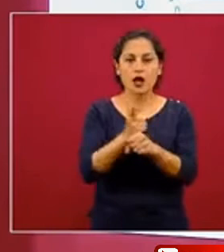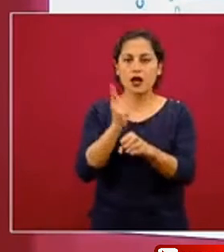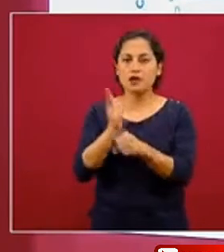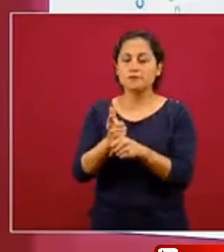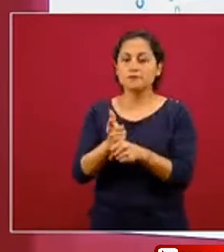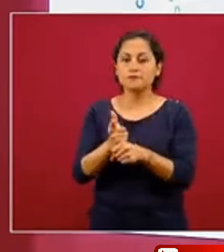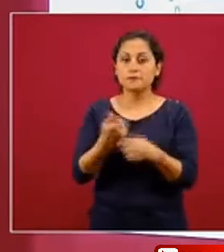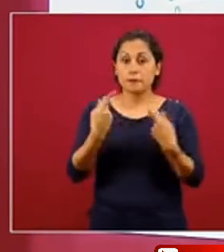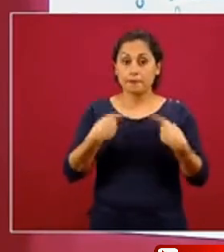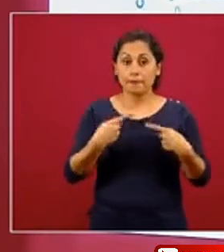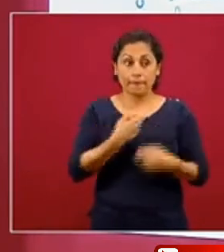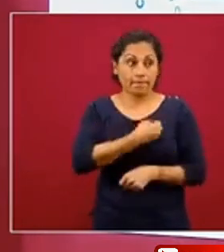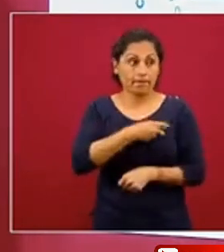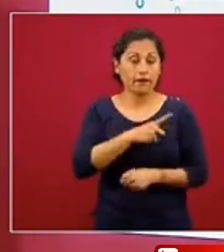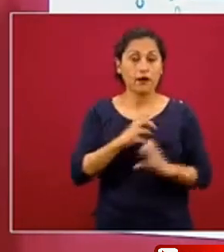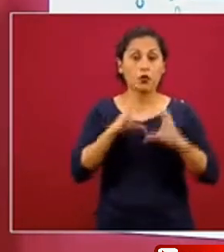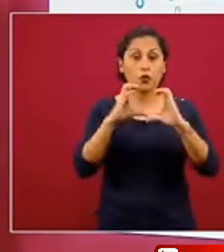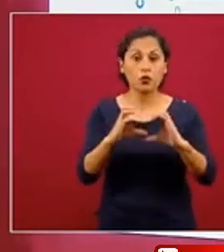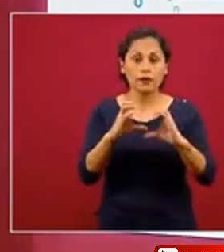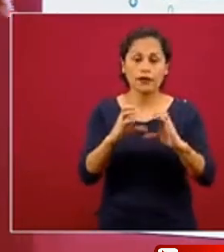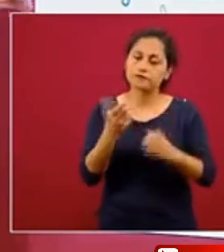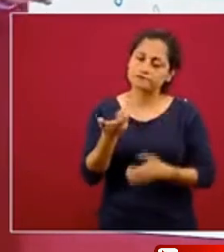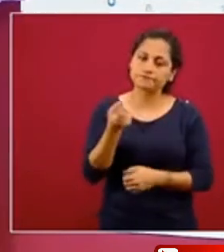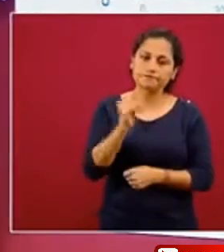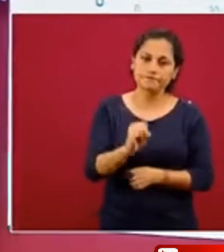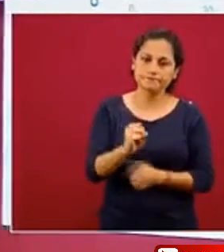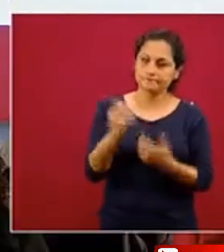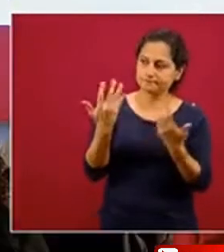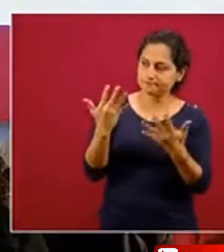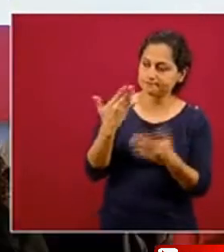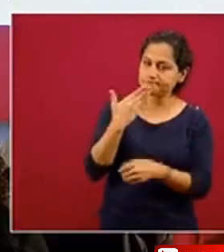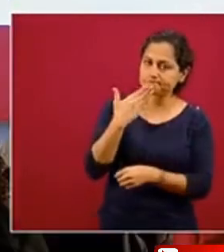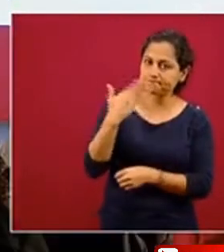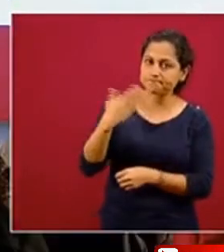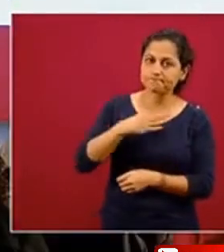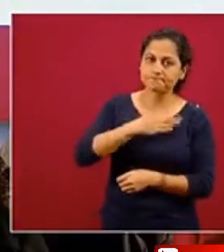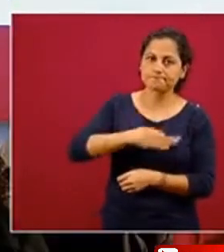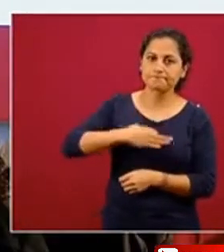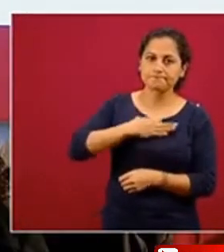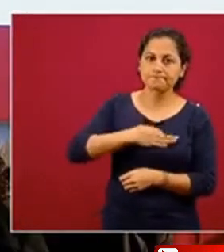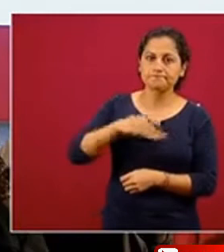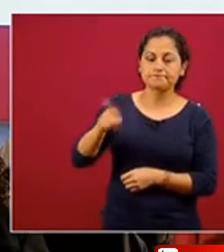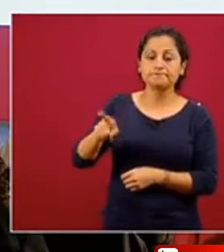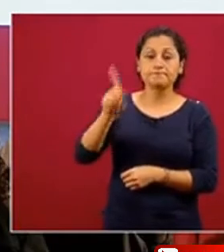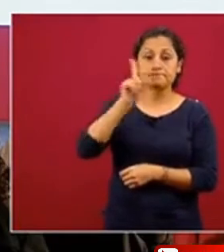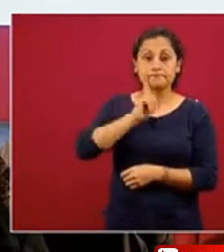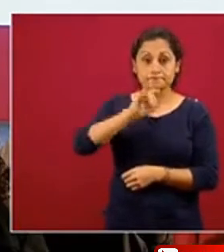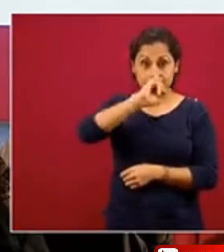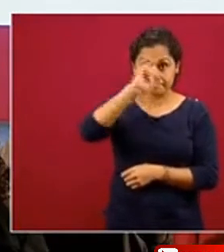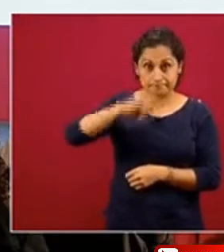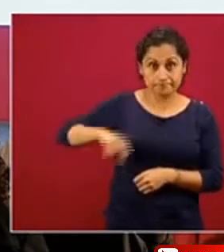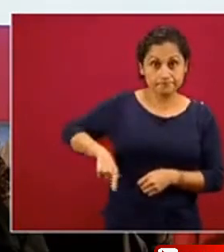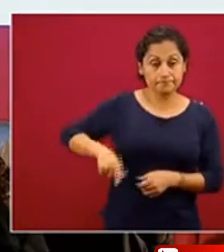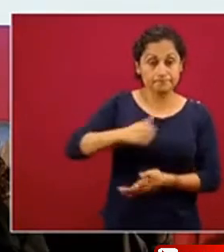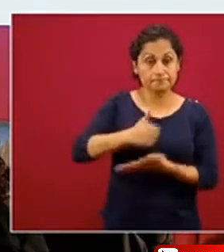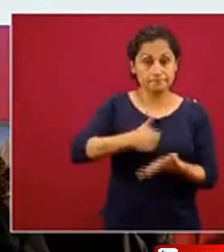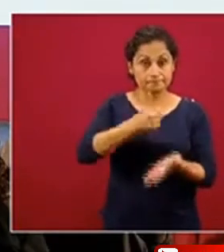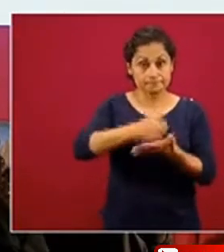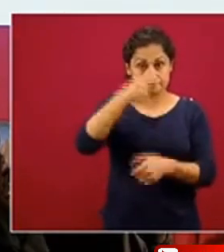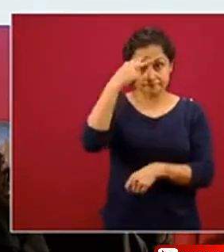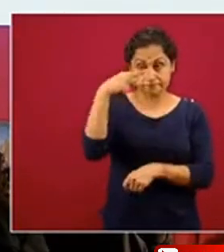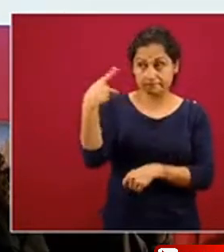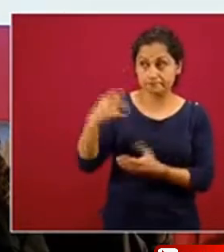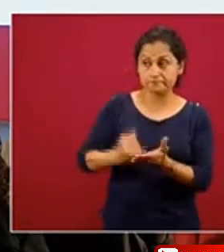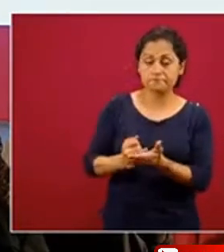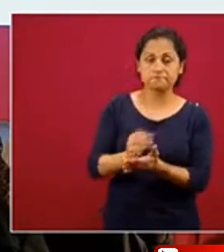las personas. Felicitamos a la doctora Sheinbaum y al gobierno de la Ciudad de México por esta decisión. Vamos a pasar a la